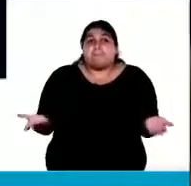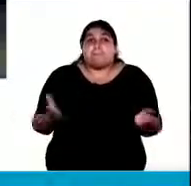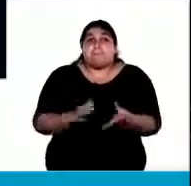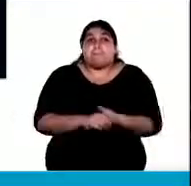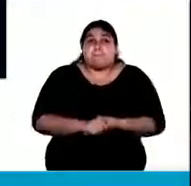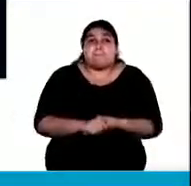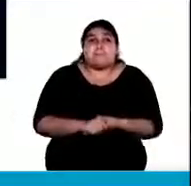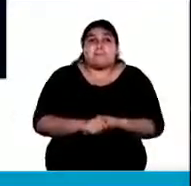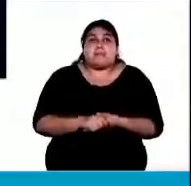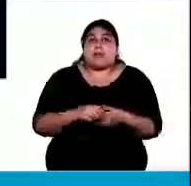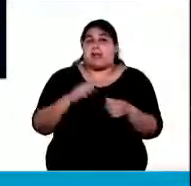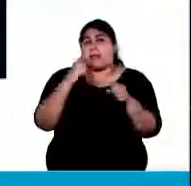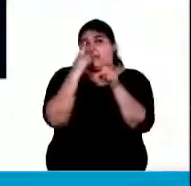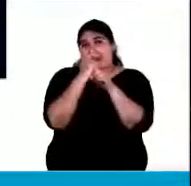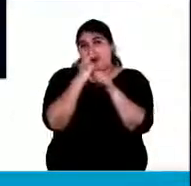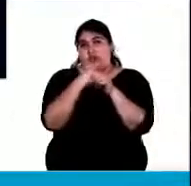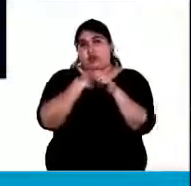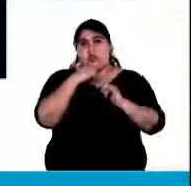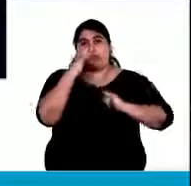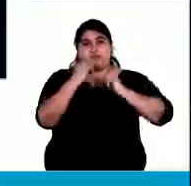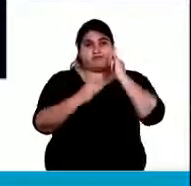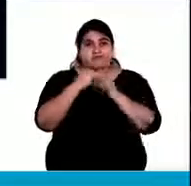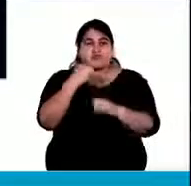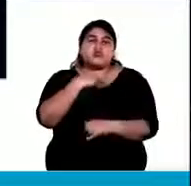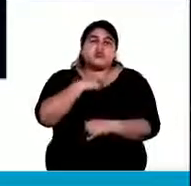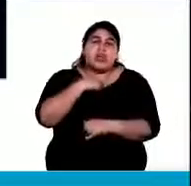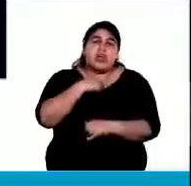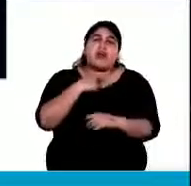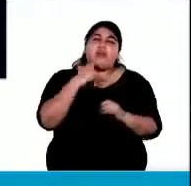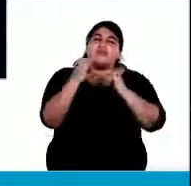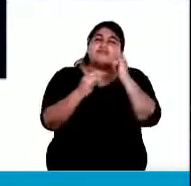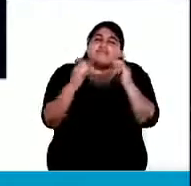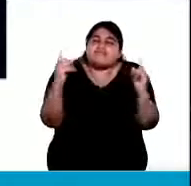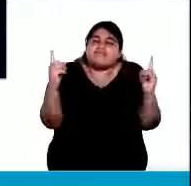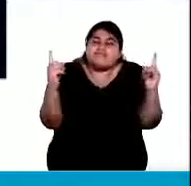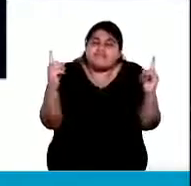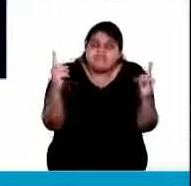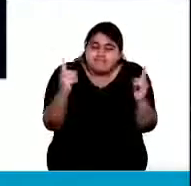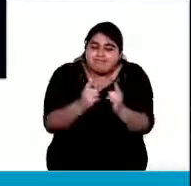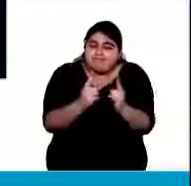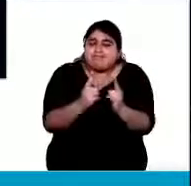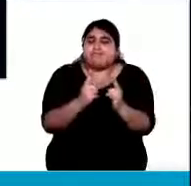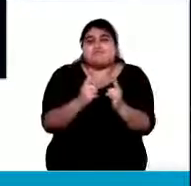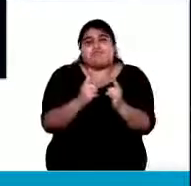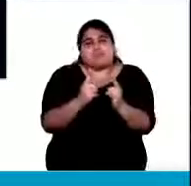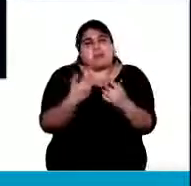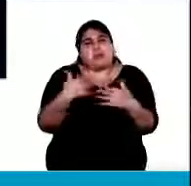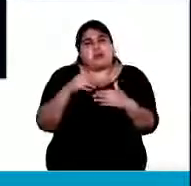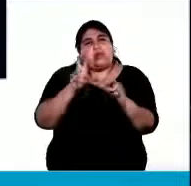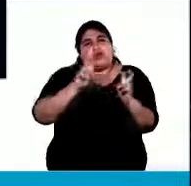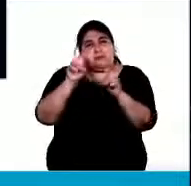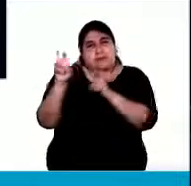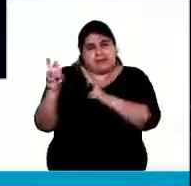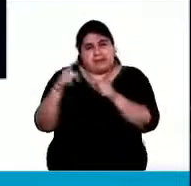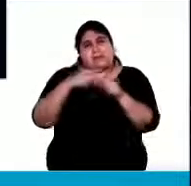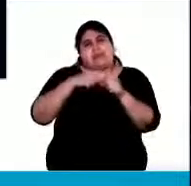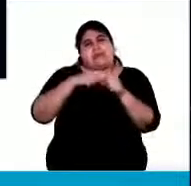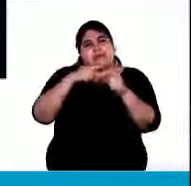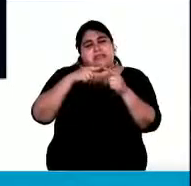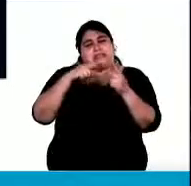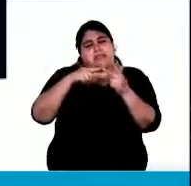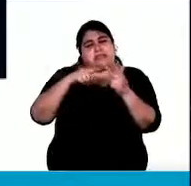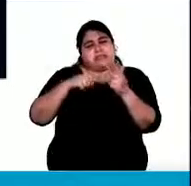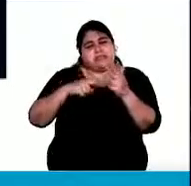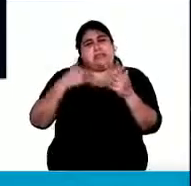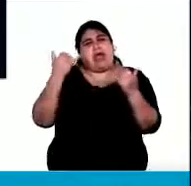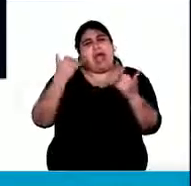En primer lugar, me quiero referir muy brevemente. Se hizo mención en esta Cámara a que